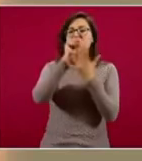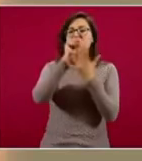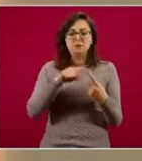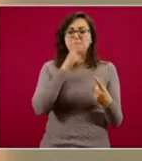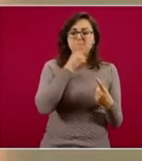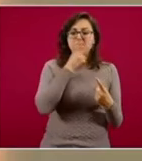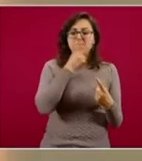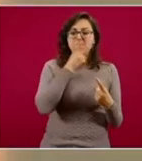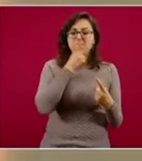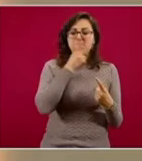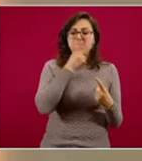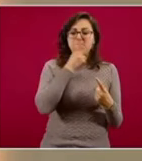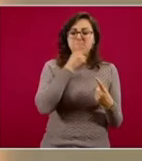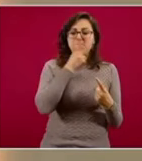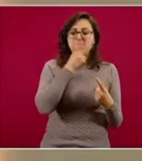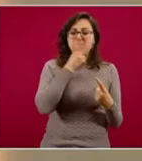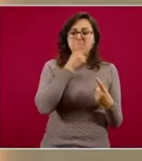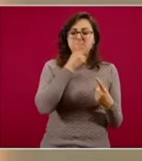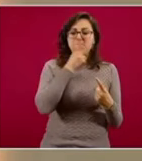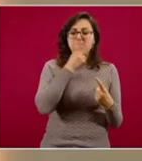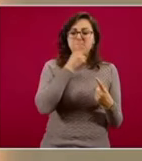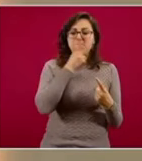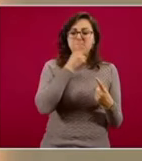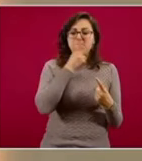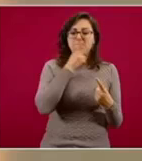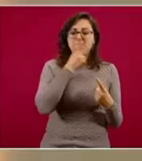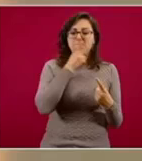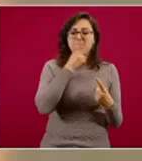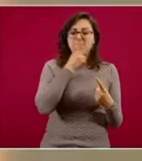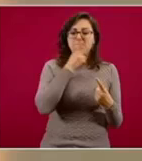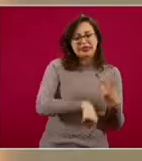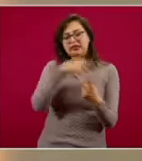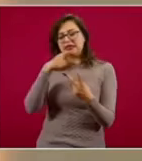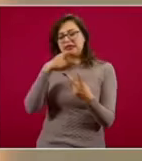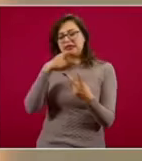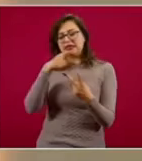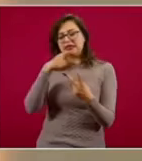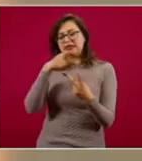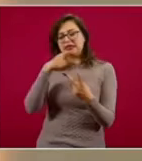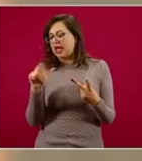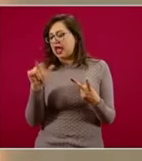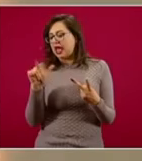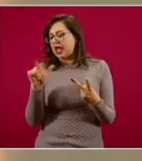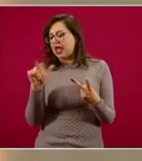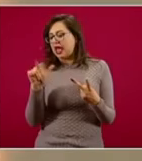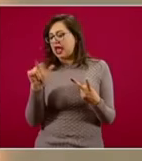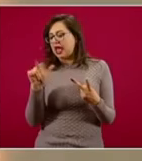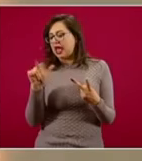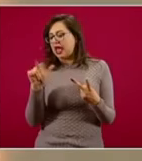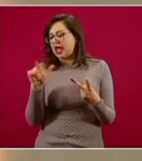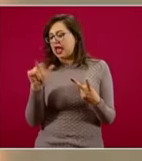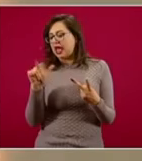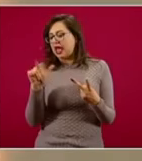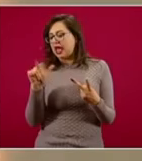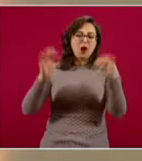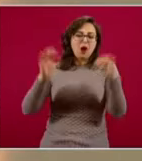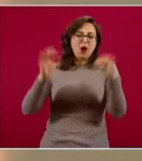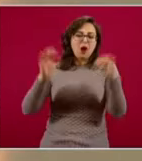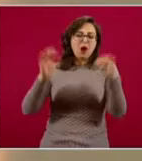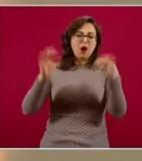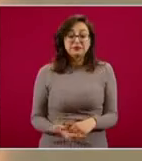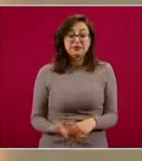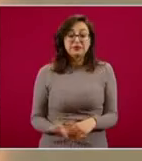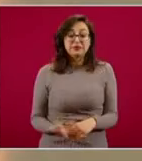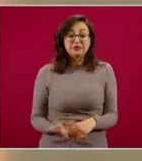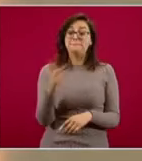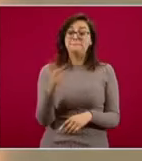mortalidad, letalidad. Pero en epidemiología y para el entendimiento de un fenómeno epidémico